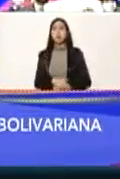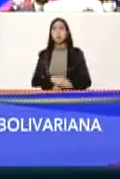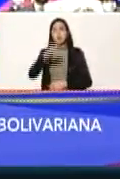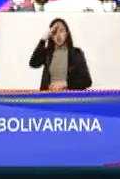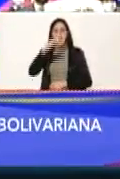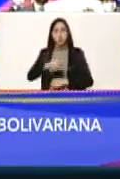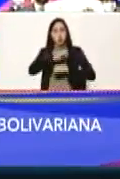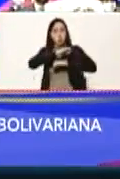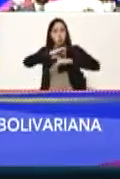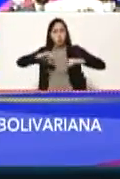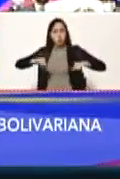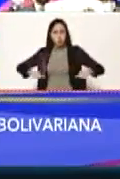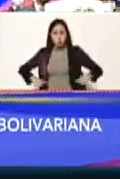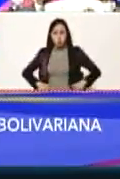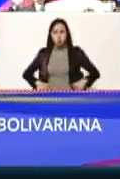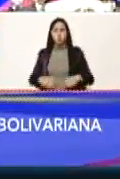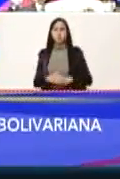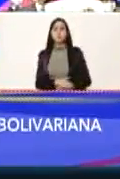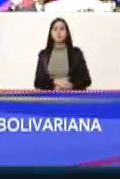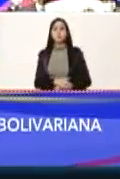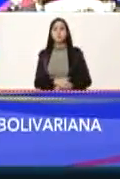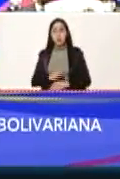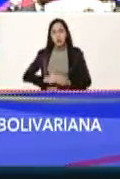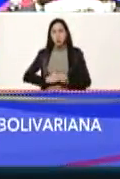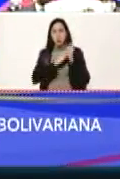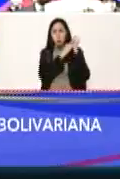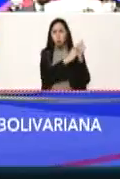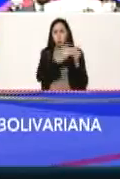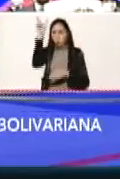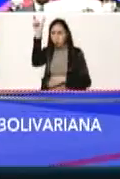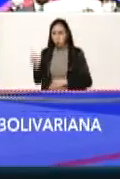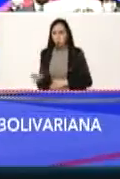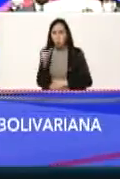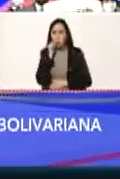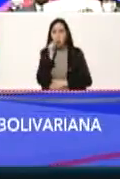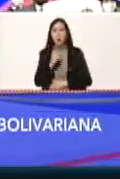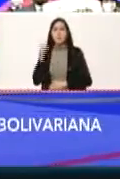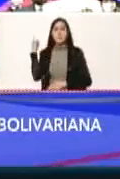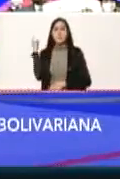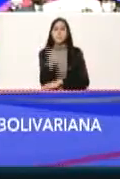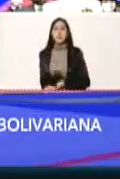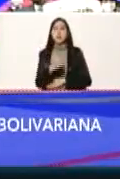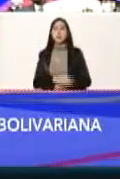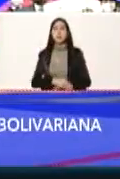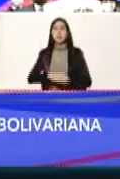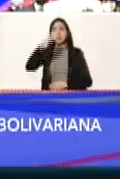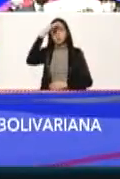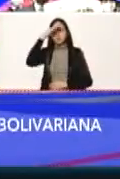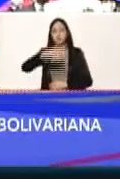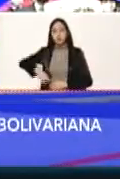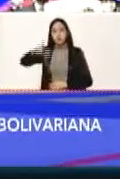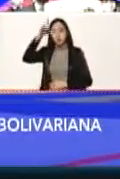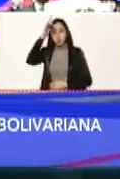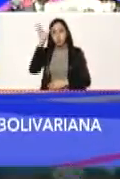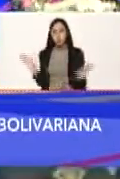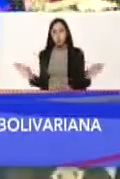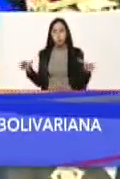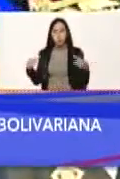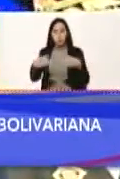Nacional Bolivariana, al mando de su comandante y jefe. Milicia Nacional Bolivariana,